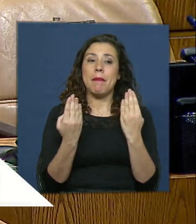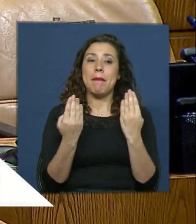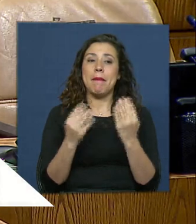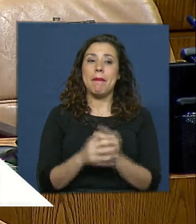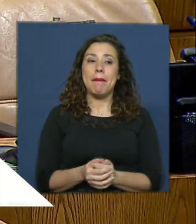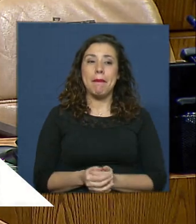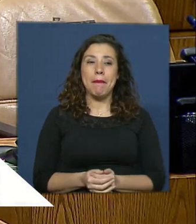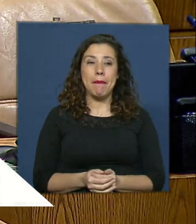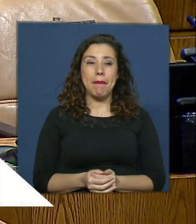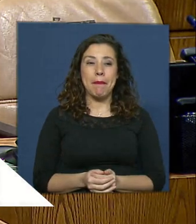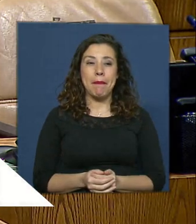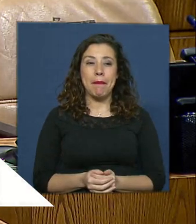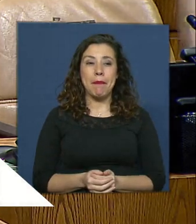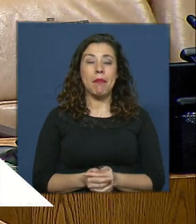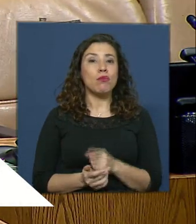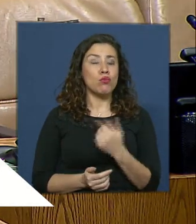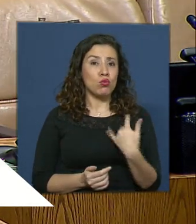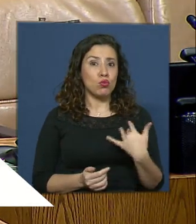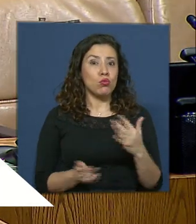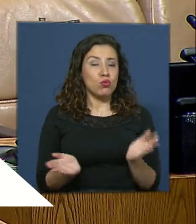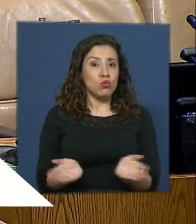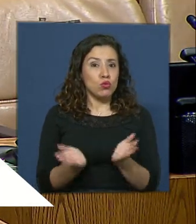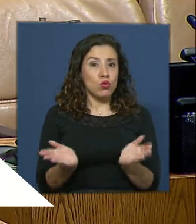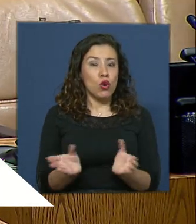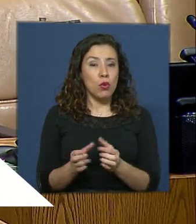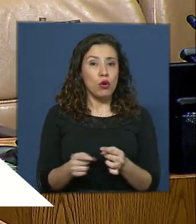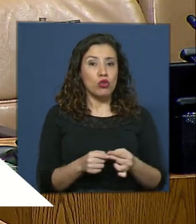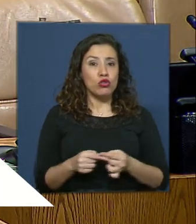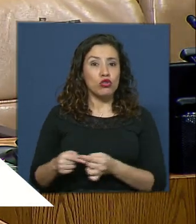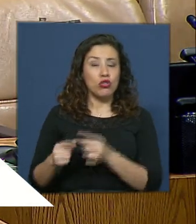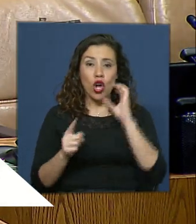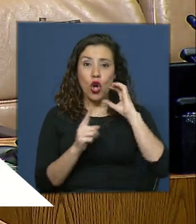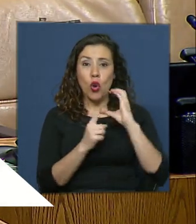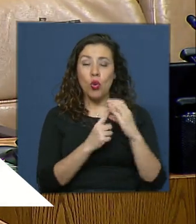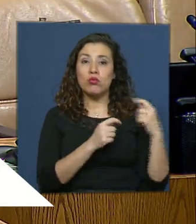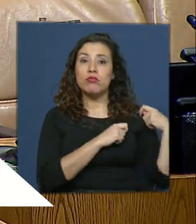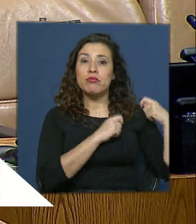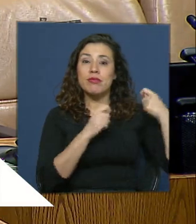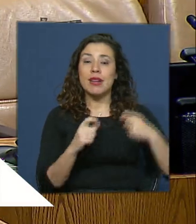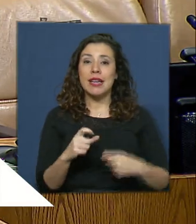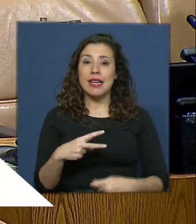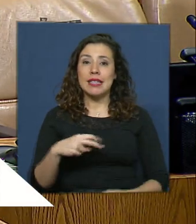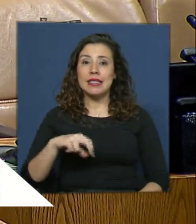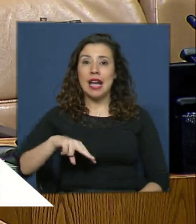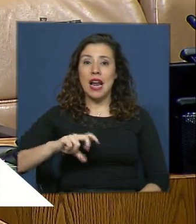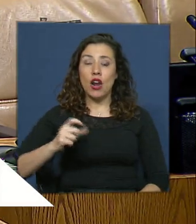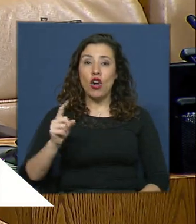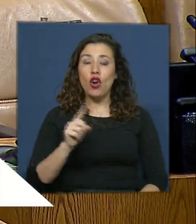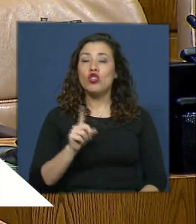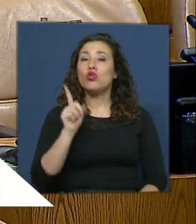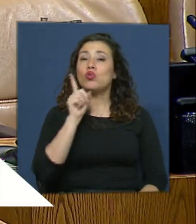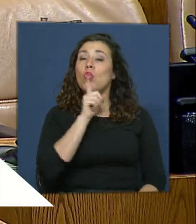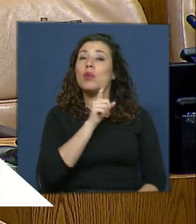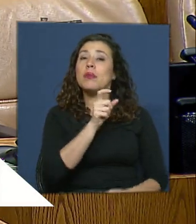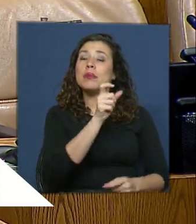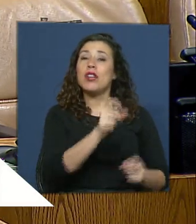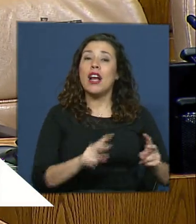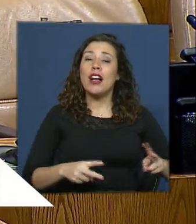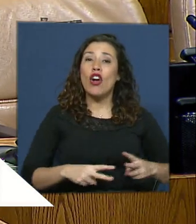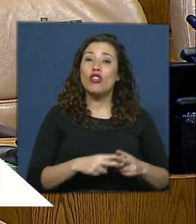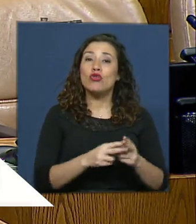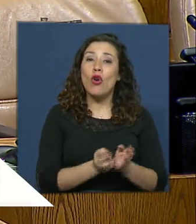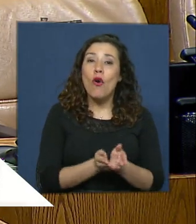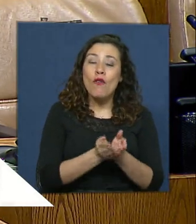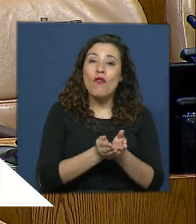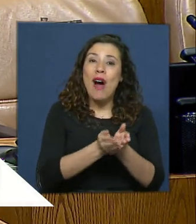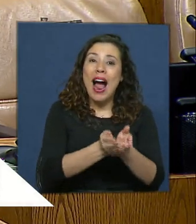sido un fuerte impulsor de la agrupación social y cultural Descendientes Changos y del último constructor de balsas de cuero